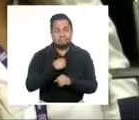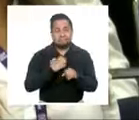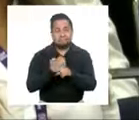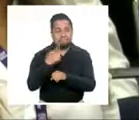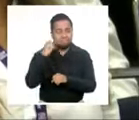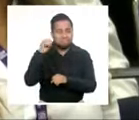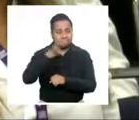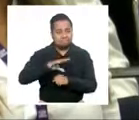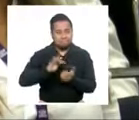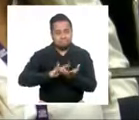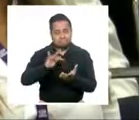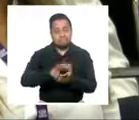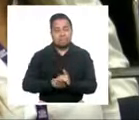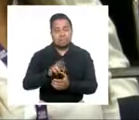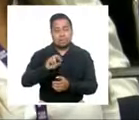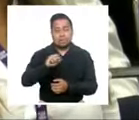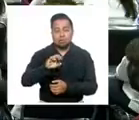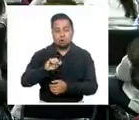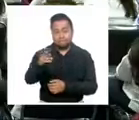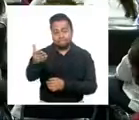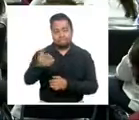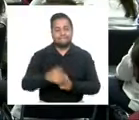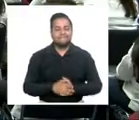estado. Muchas gracias. Ramón.